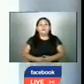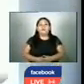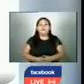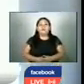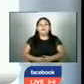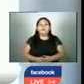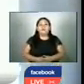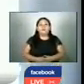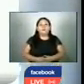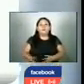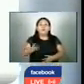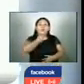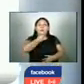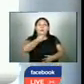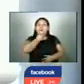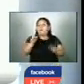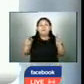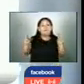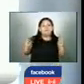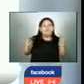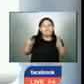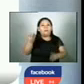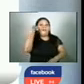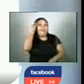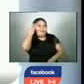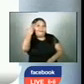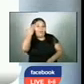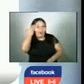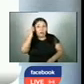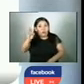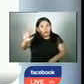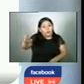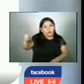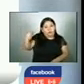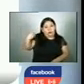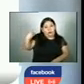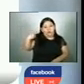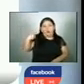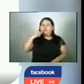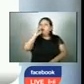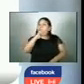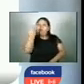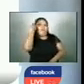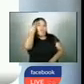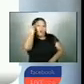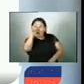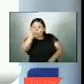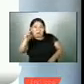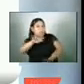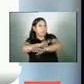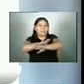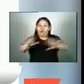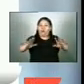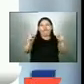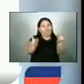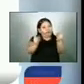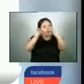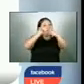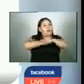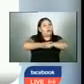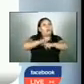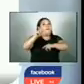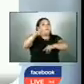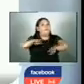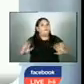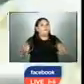Tenemos noticias para los usuarios de Facebook. Su director ejecutivo anunció el cambio de nombre de la red social más popular del mundo,